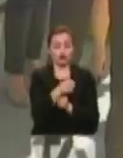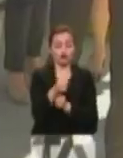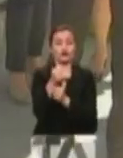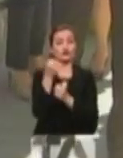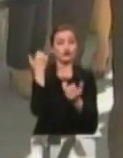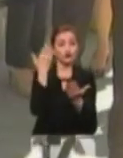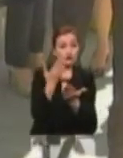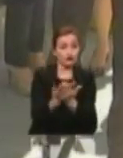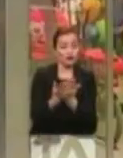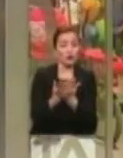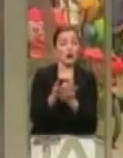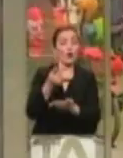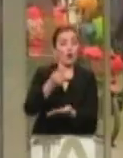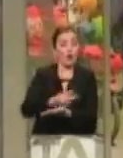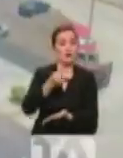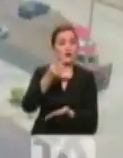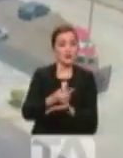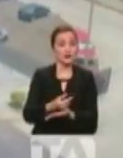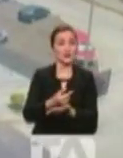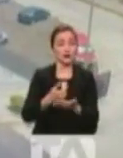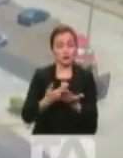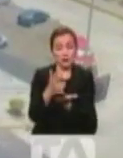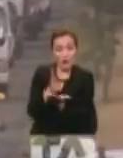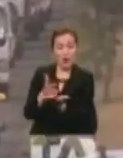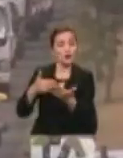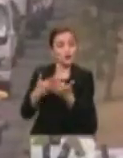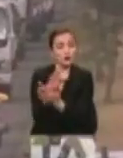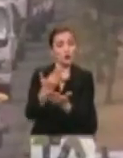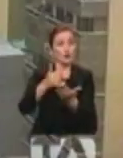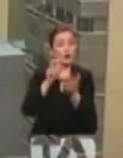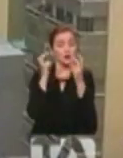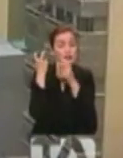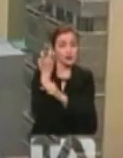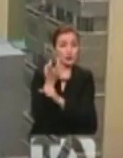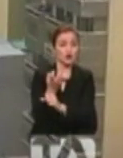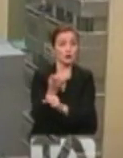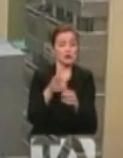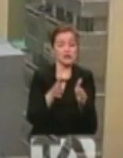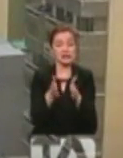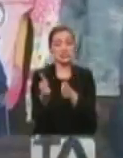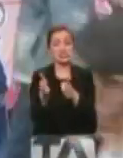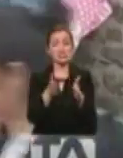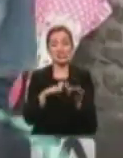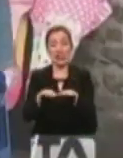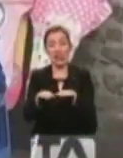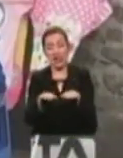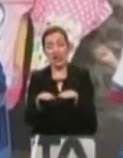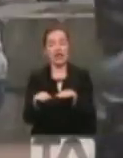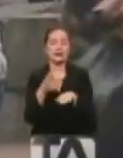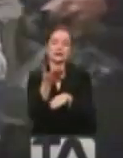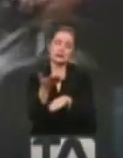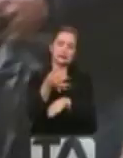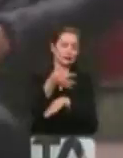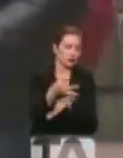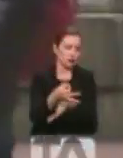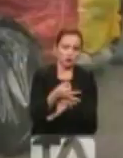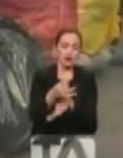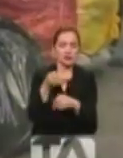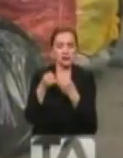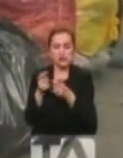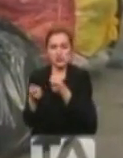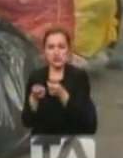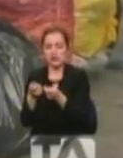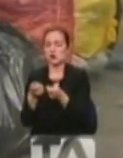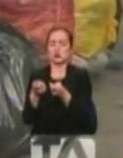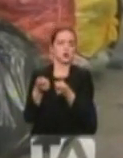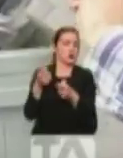Guamaní, renovó paradas de buses y trole, aunque la vialidad se quedó como tarea incumplida, ventas ambulantes descontroladas